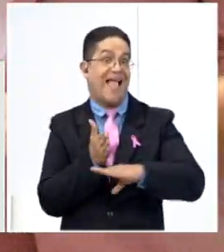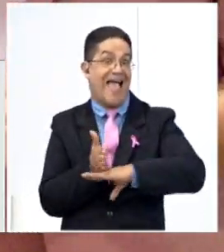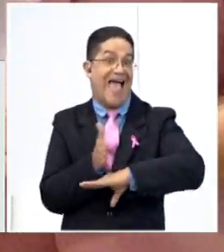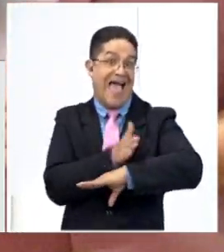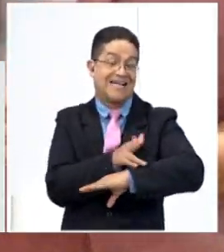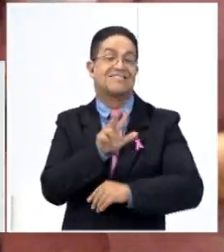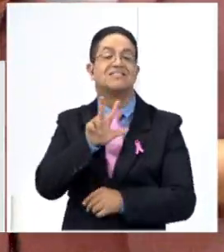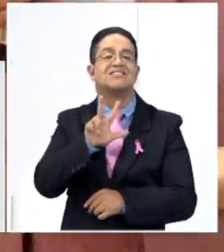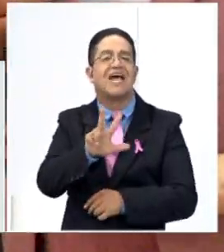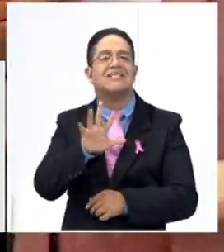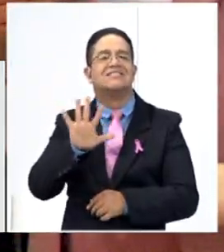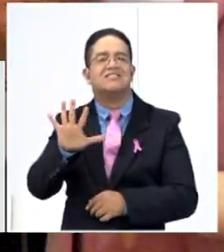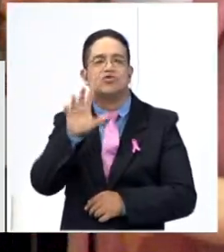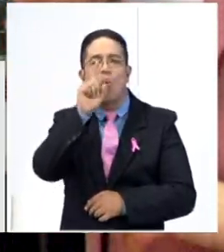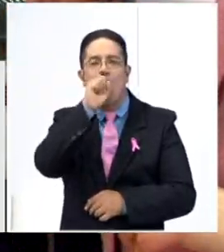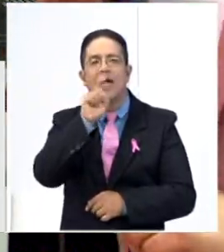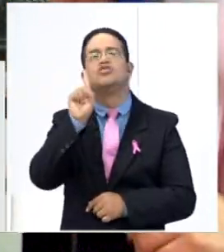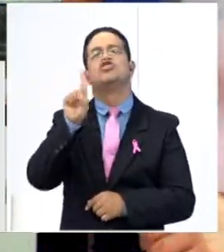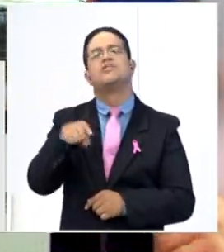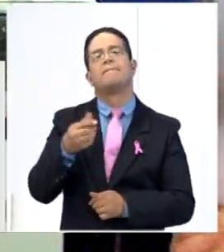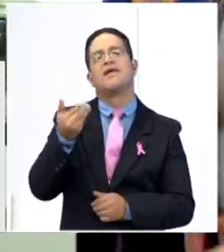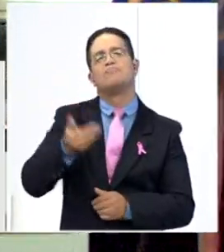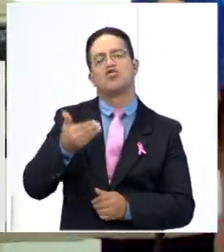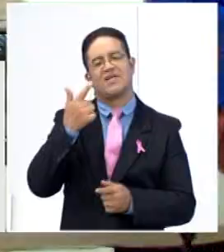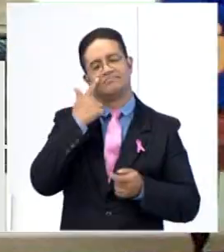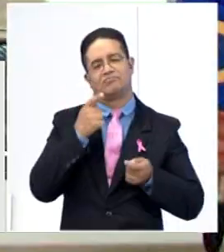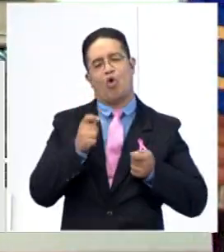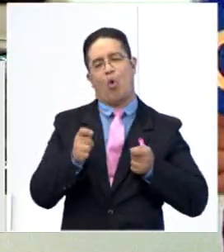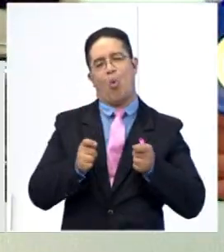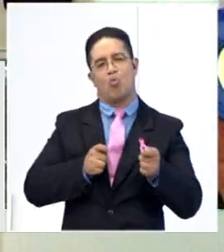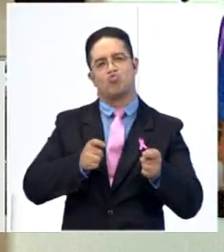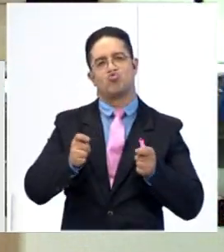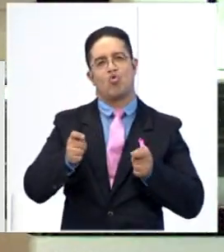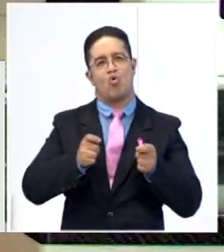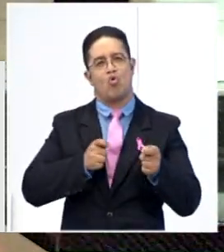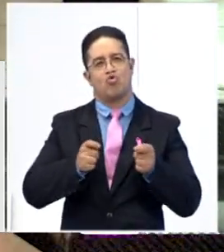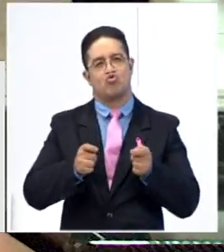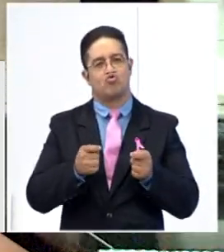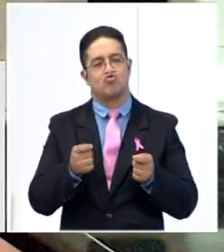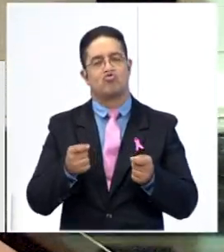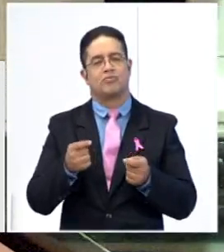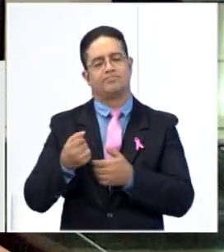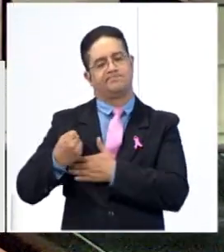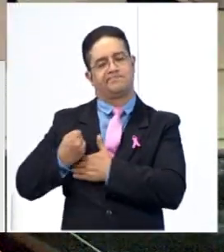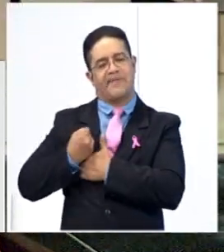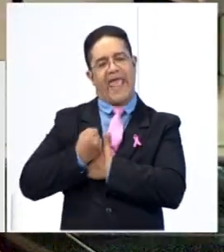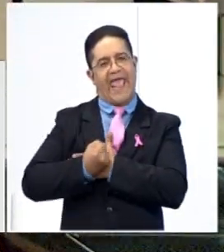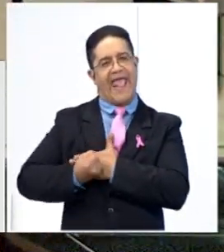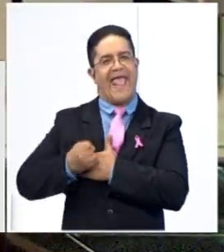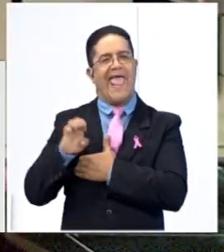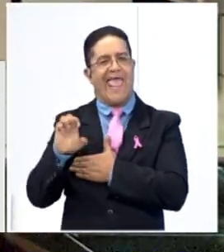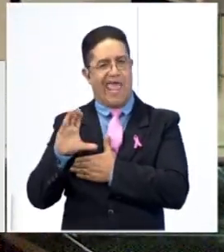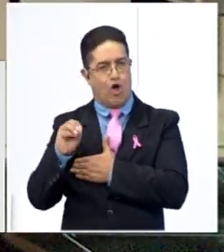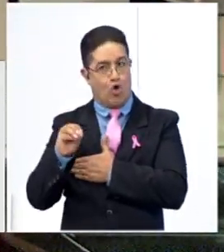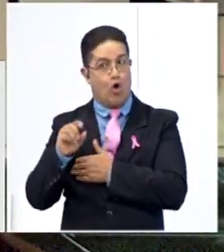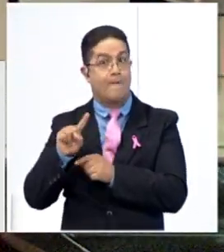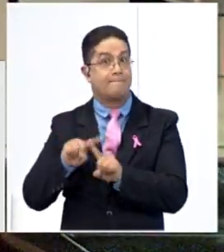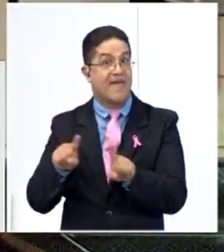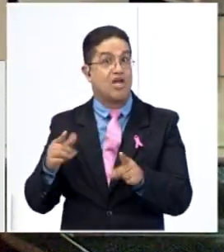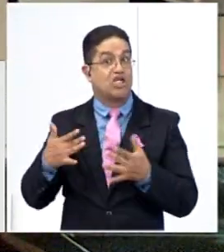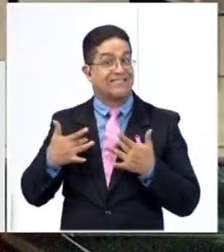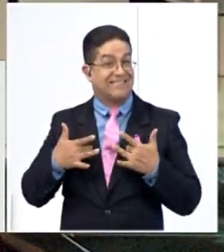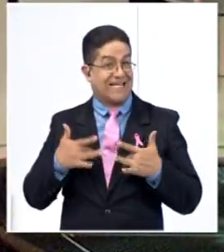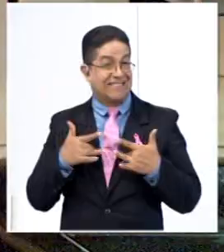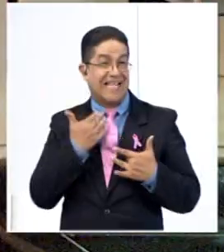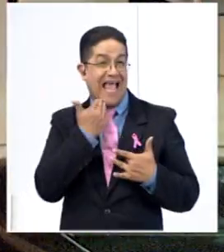años, recordarle que también es importante mantener un control, ya en este caso es con un eco mamario. Sin embargo, si hay algún síntoma, algo